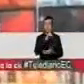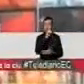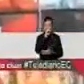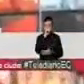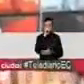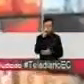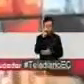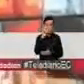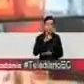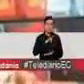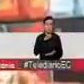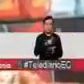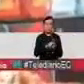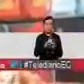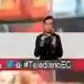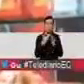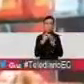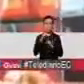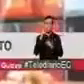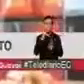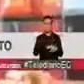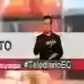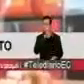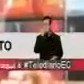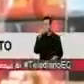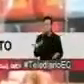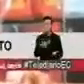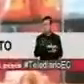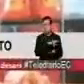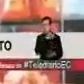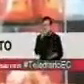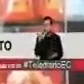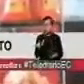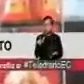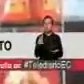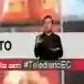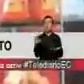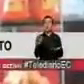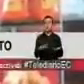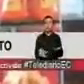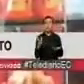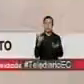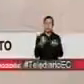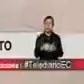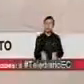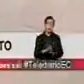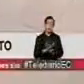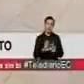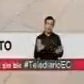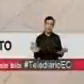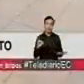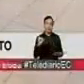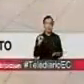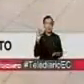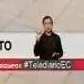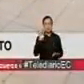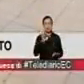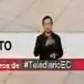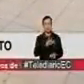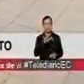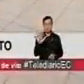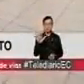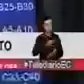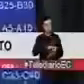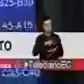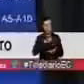Yo tenía una conexión con otro vuelo, con otra compañía, ya la perdí. Entre jueves y viernes, 35